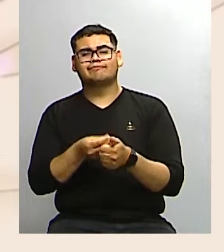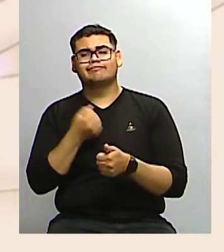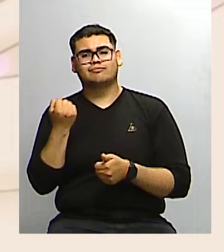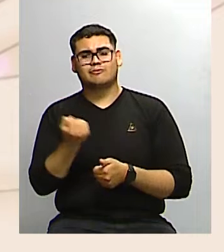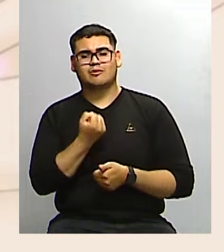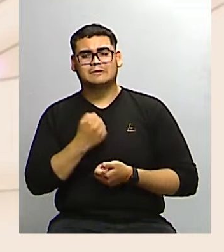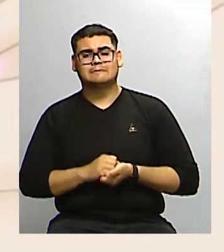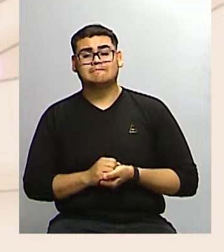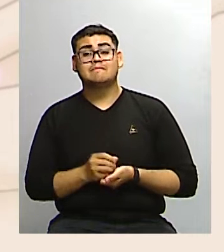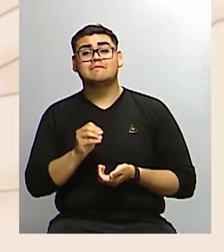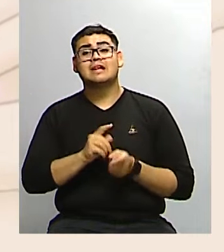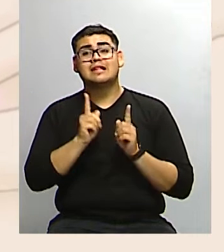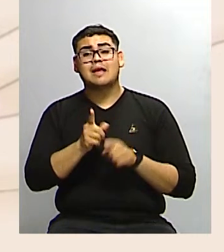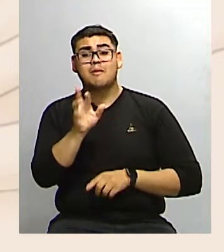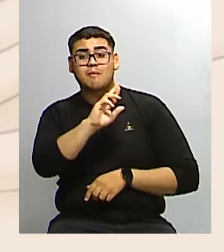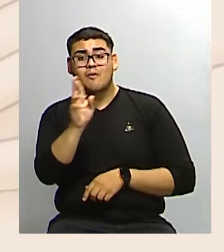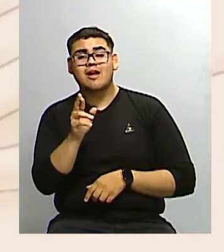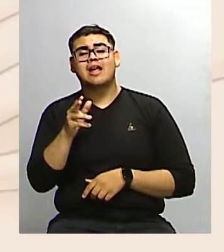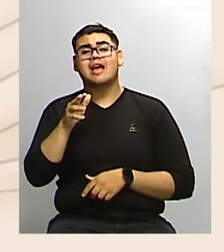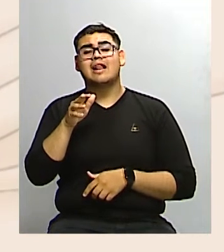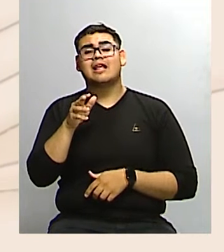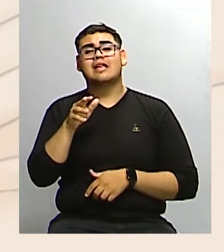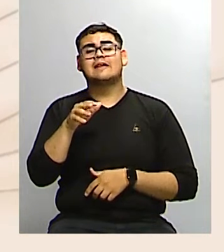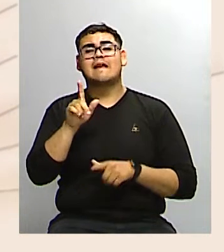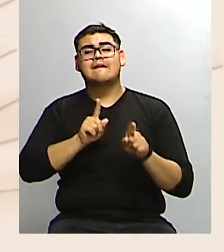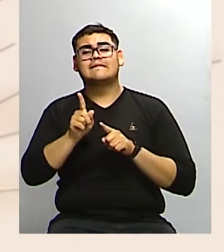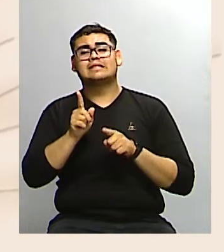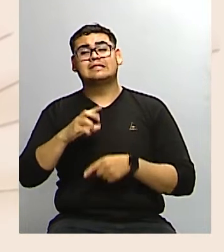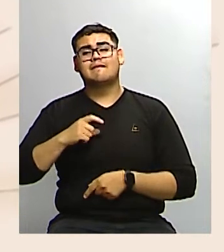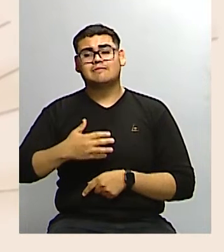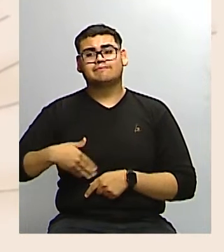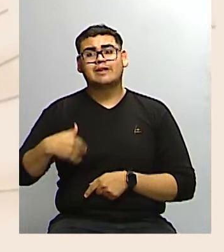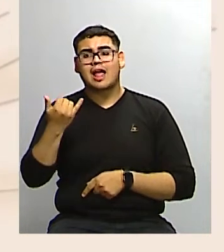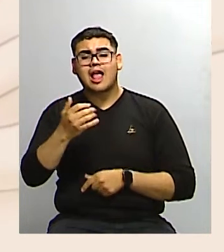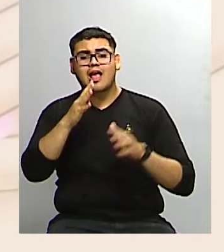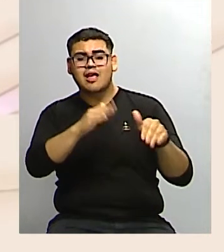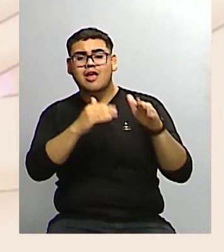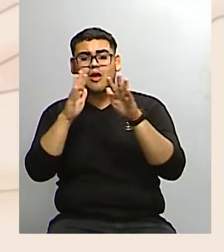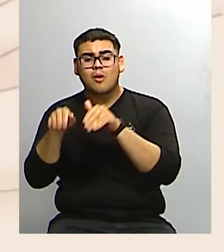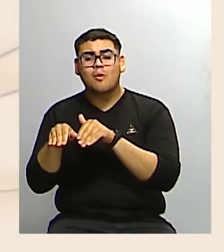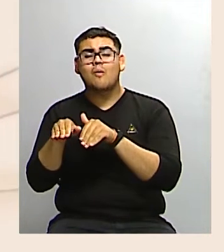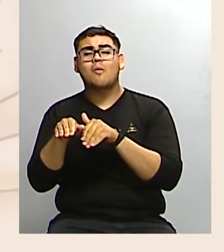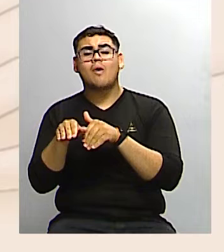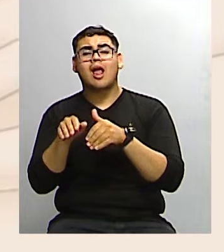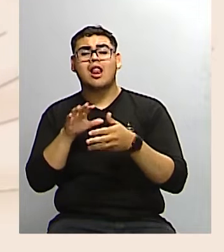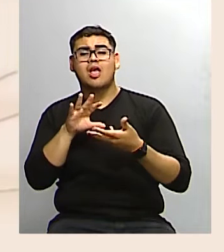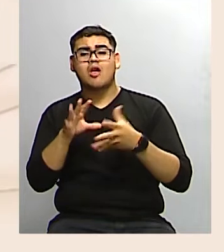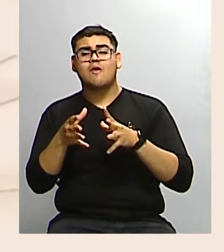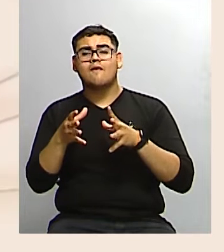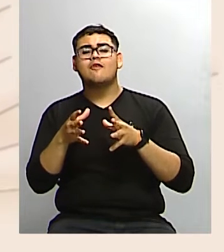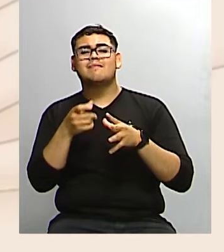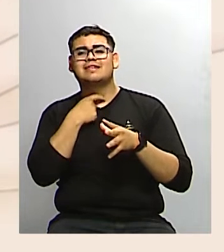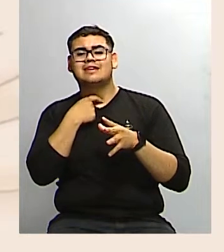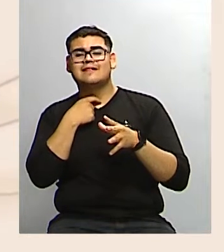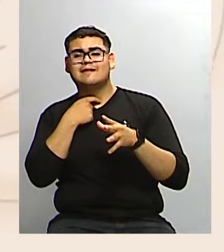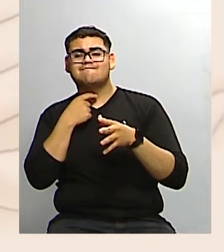transitado la misma situación y que tal vez tienen esa predisposición para acompañar como corresponde y sobre todo